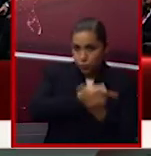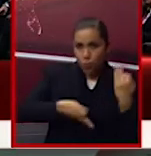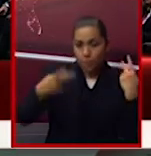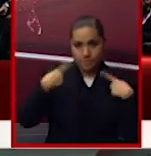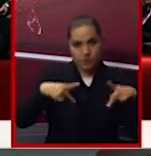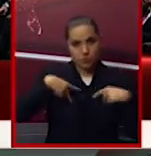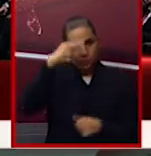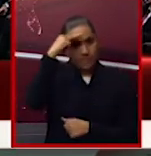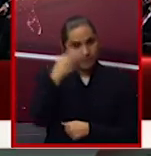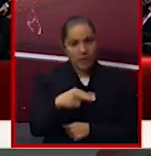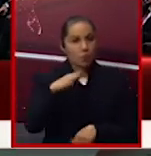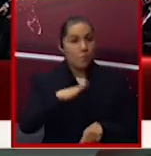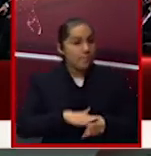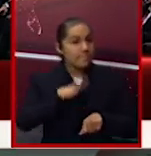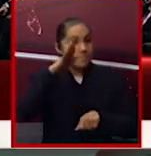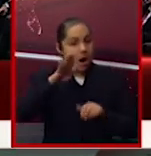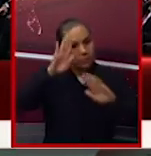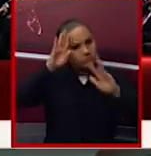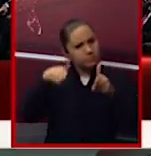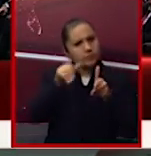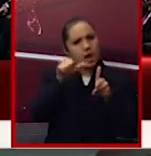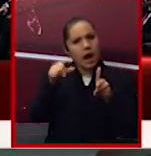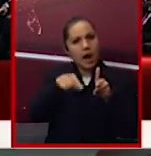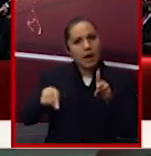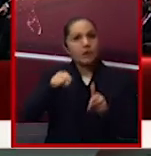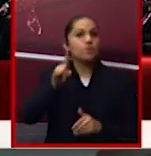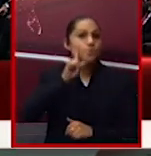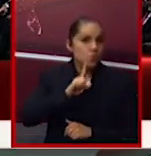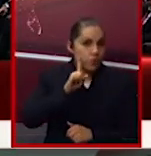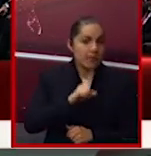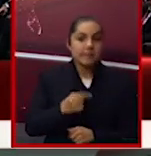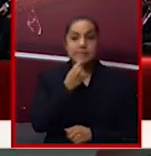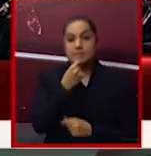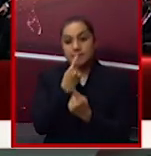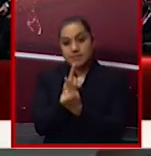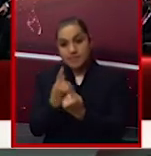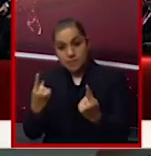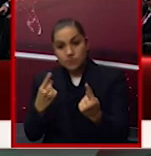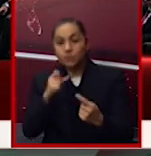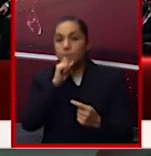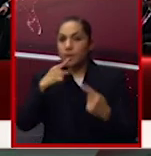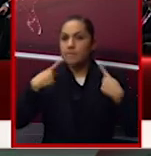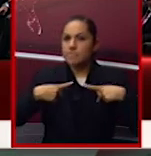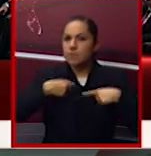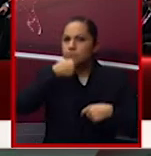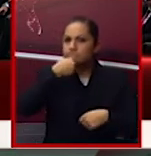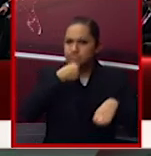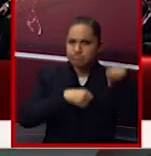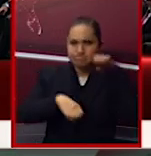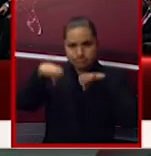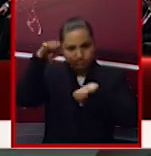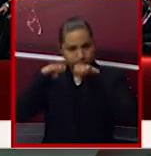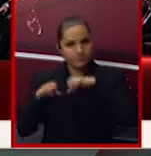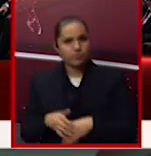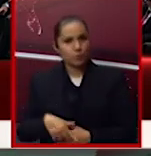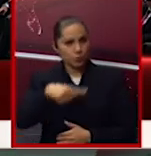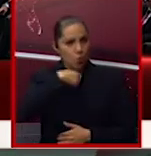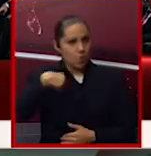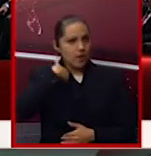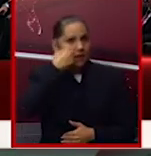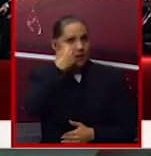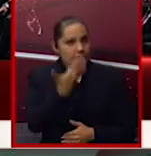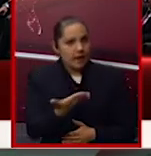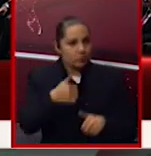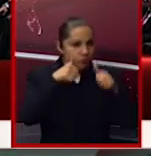en particular a las mujeres, los niños y los adultos mayores. Queremos mejorar la prestación de